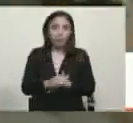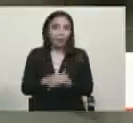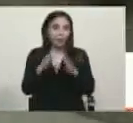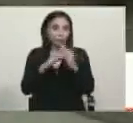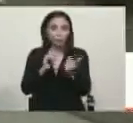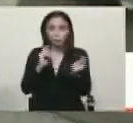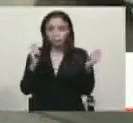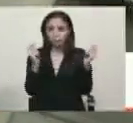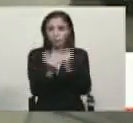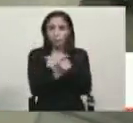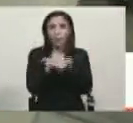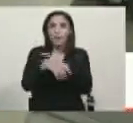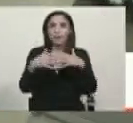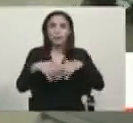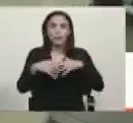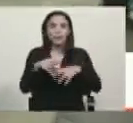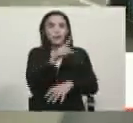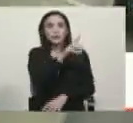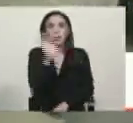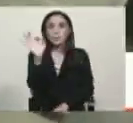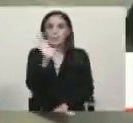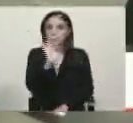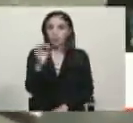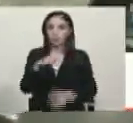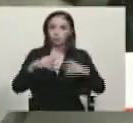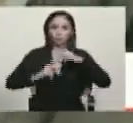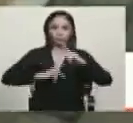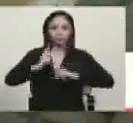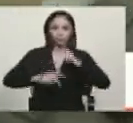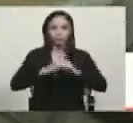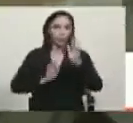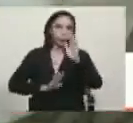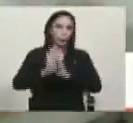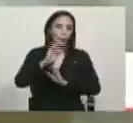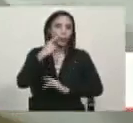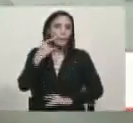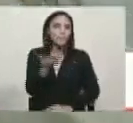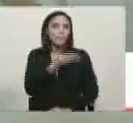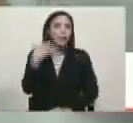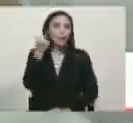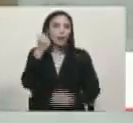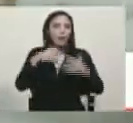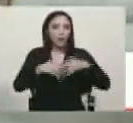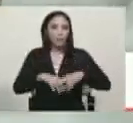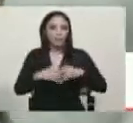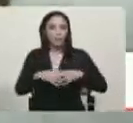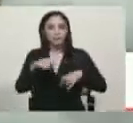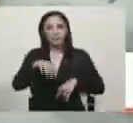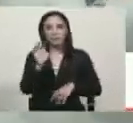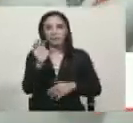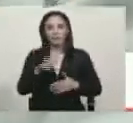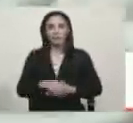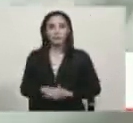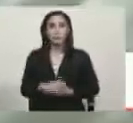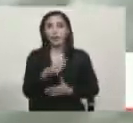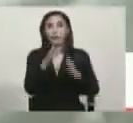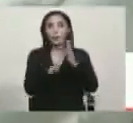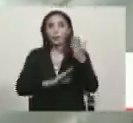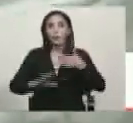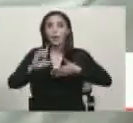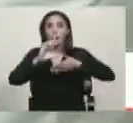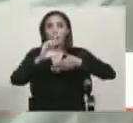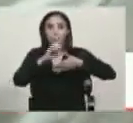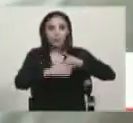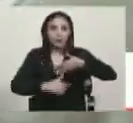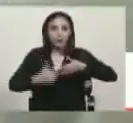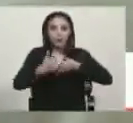convertir esta empresa 100% productiva en una de las principales empresas de Venezuela y de América Latina y el Caribe, así como